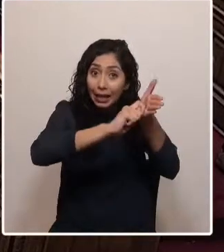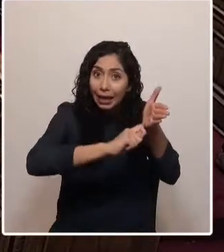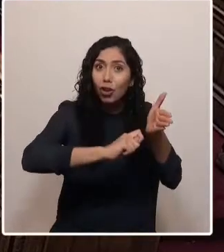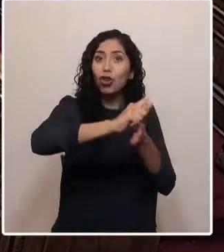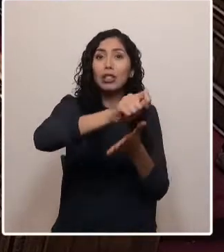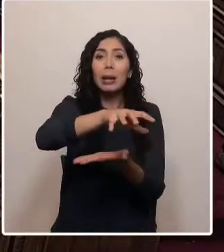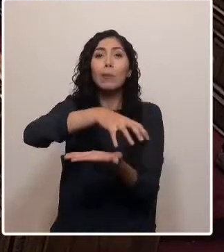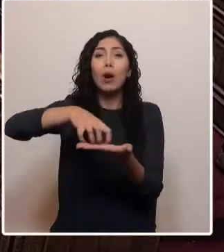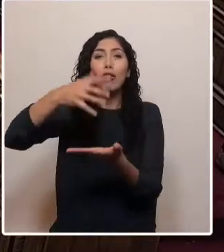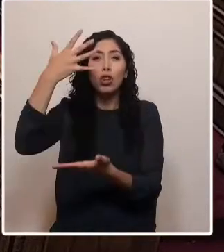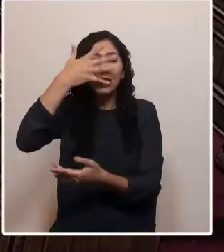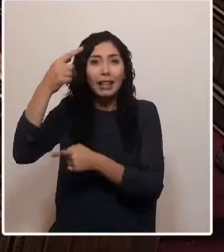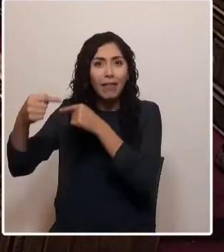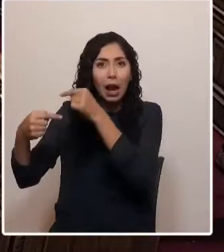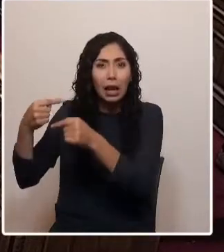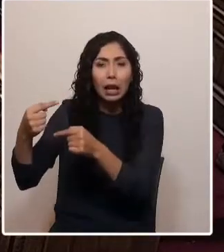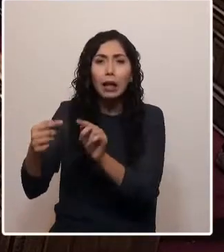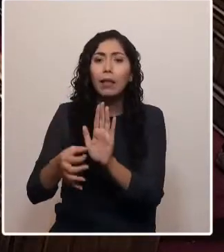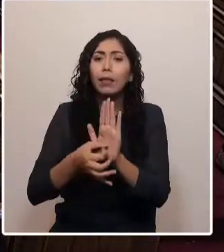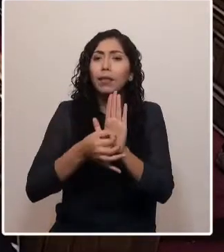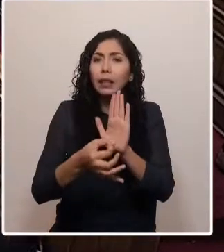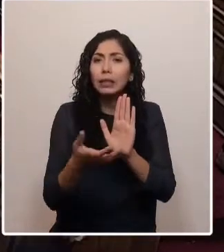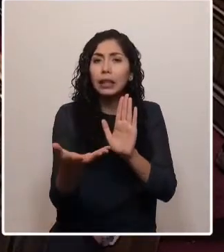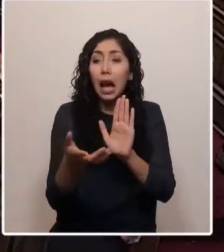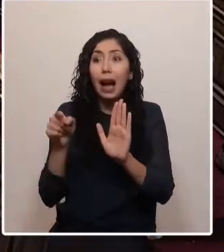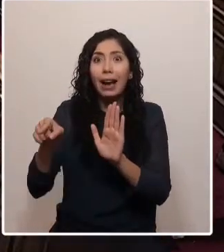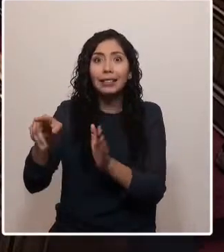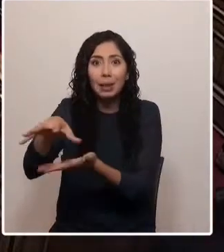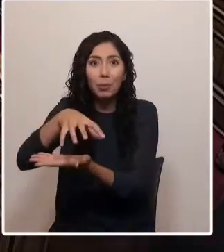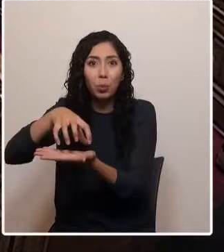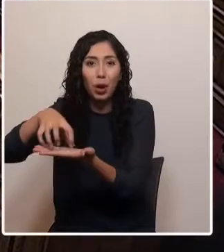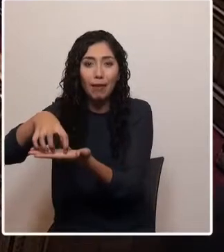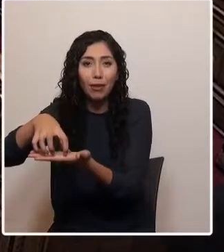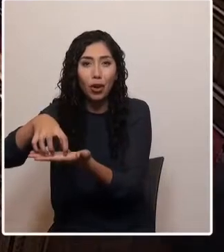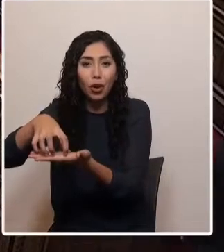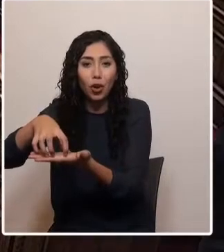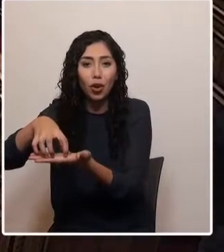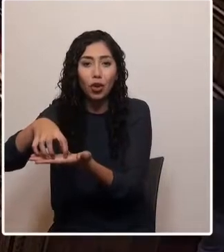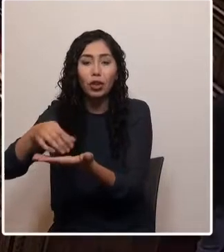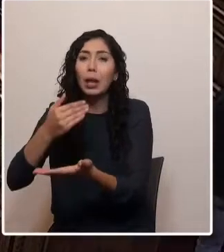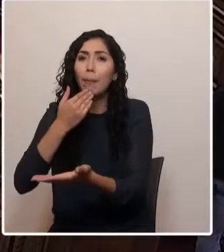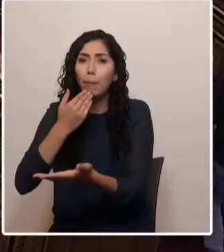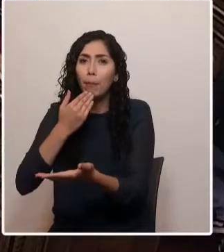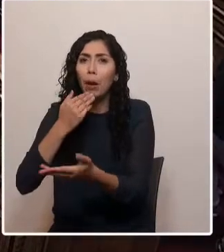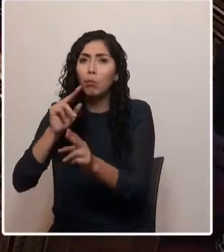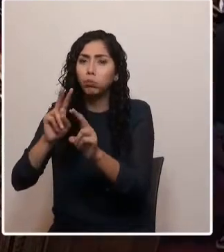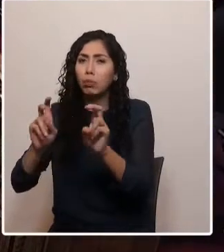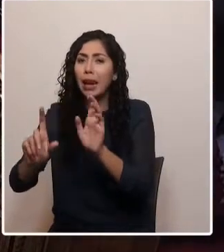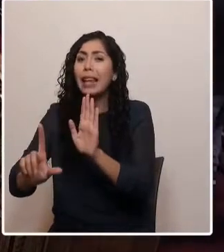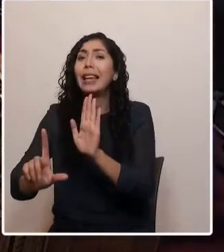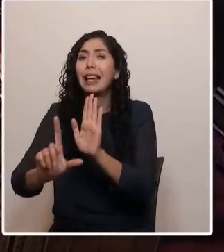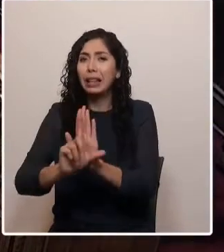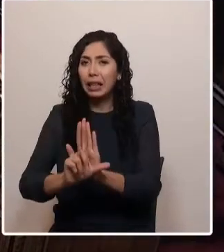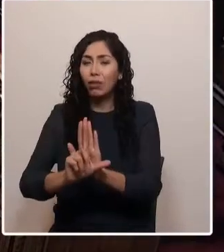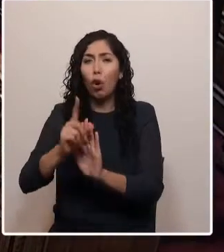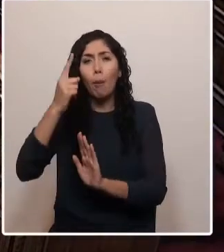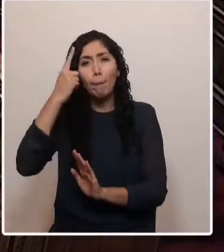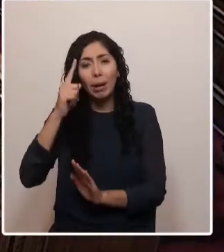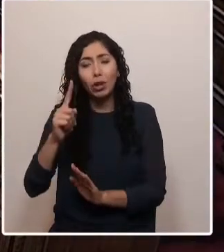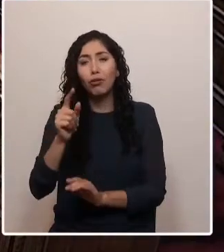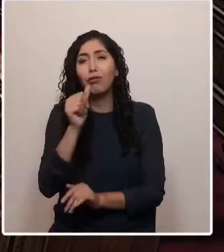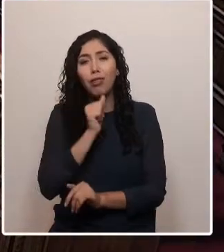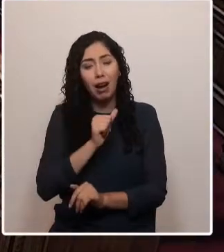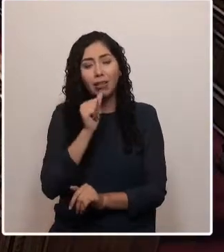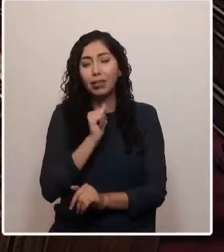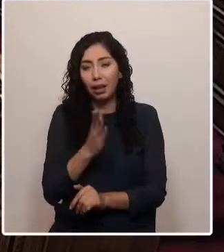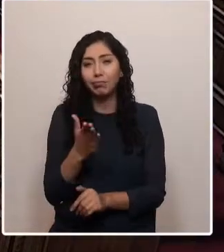tribal identifica sin ambigüedades a este pueblo en un esfuerzo legislativo, pero claramente insuficiente para eliminar el racismo en nuestro